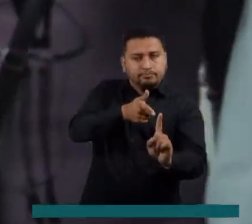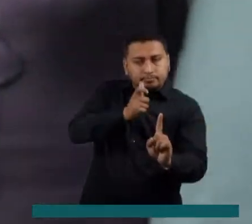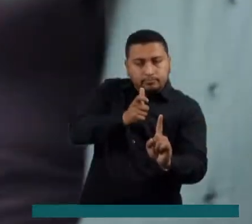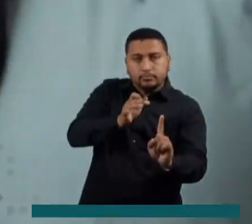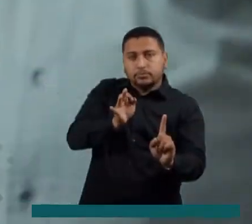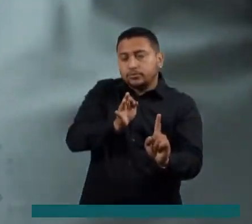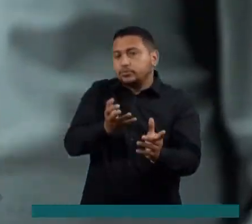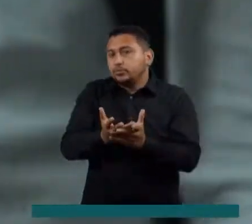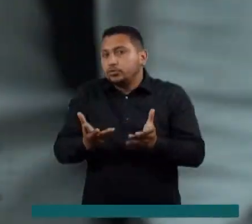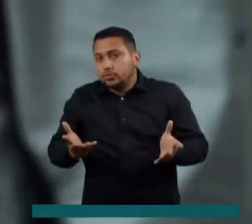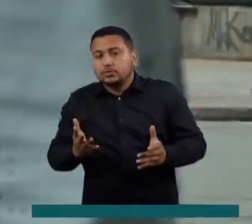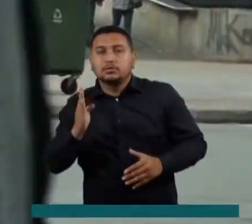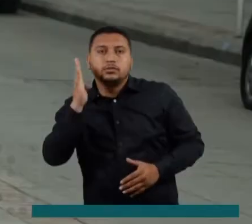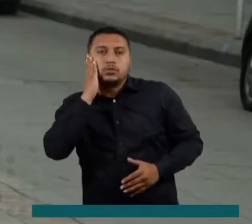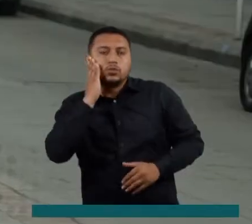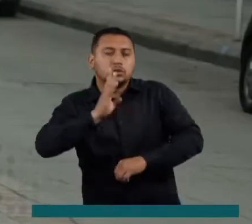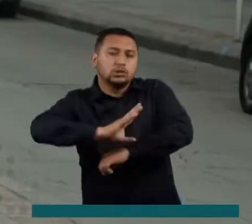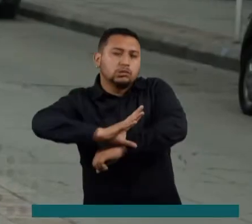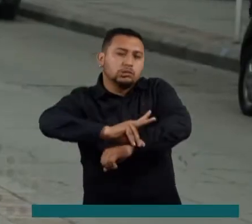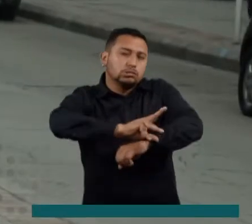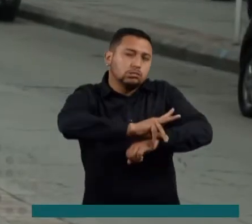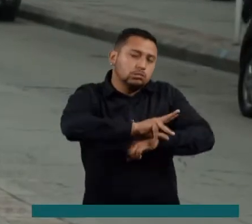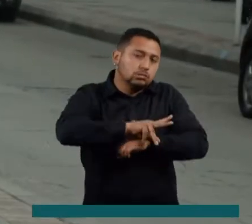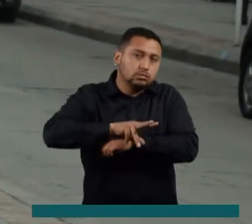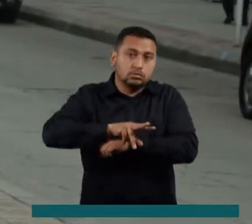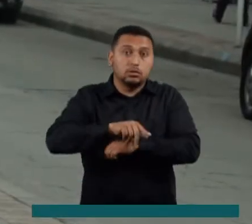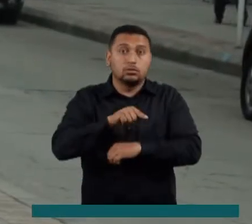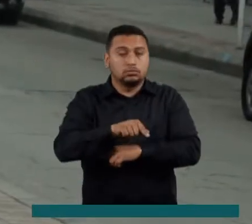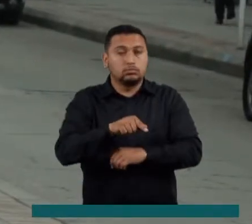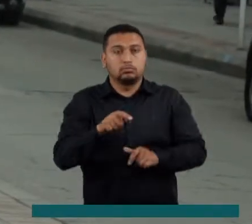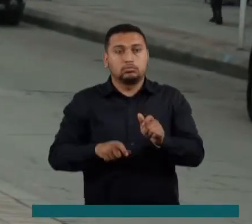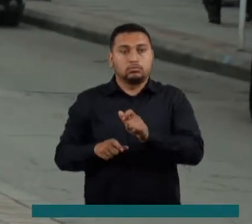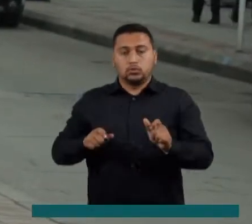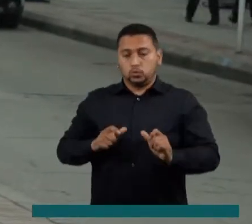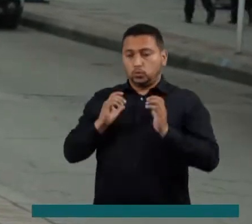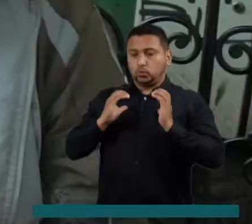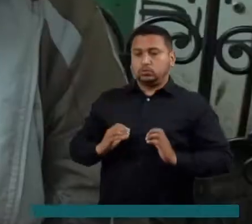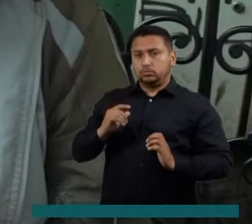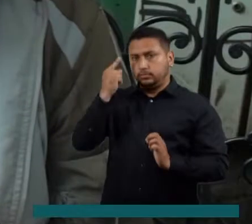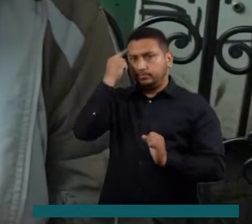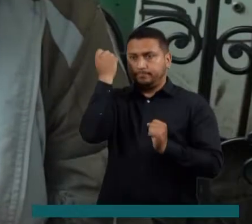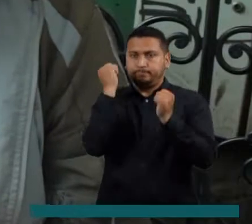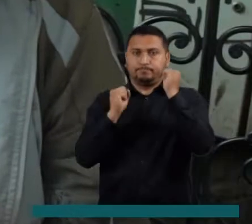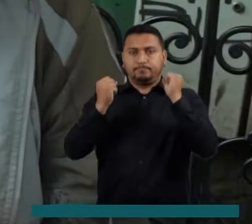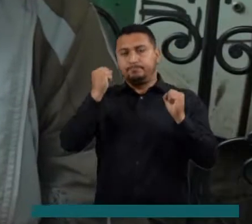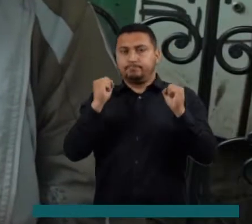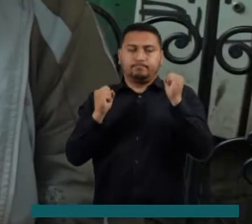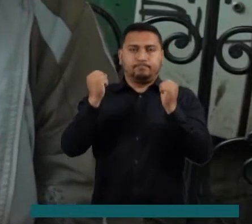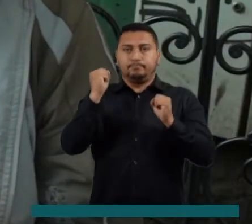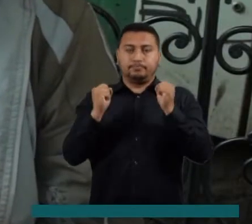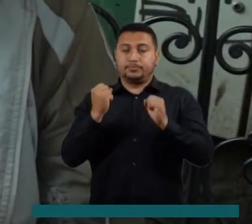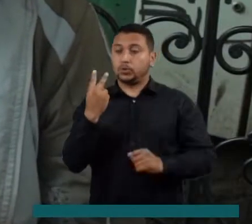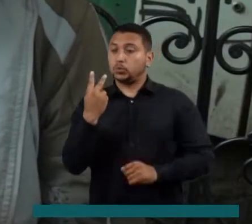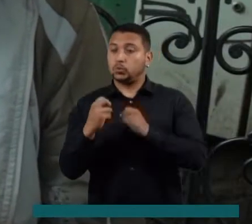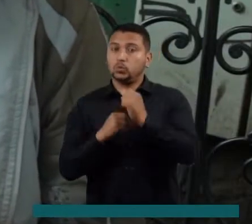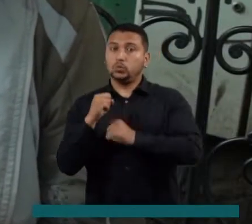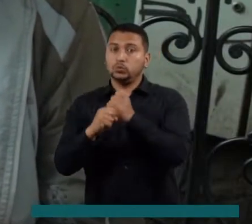celulares. La ciudadanía está sorprendida por el aumento de la inseguridad. Unos 2 años para